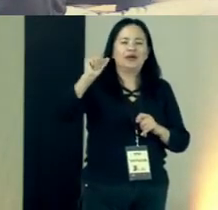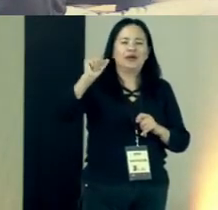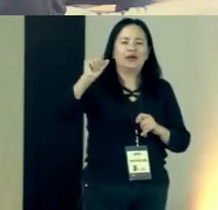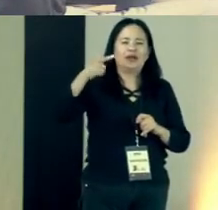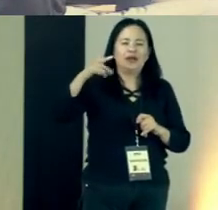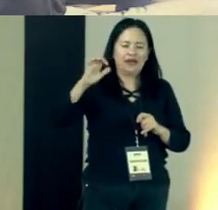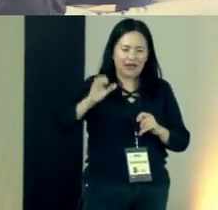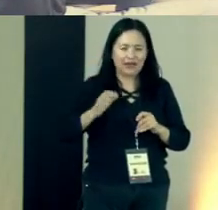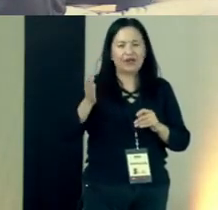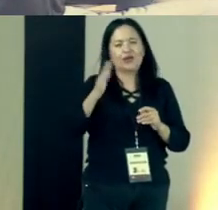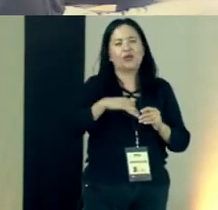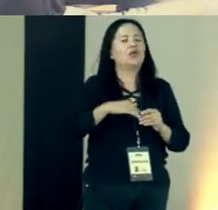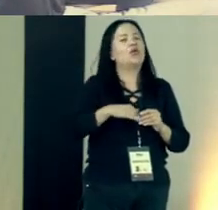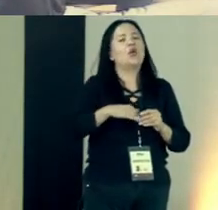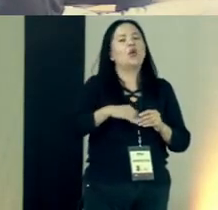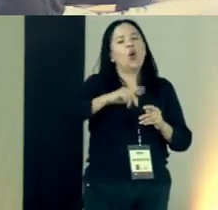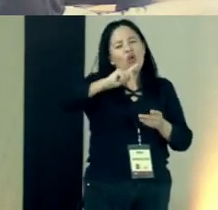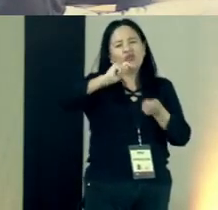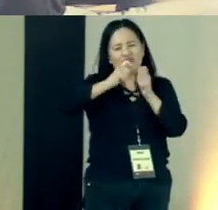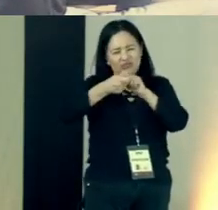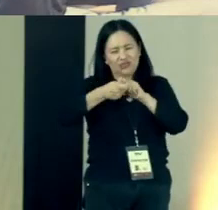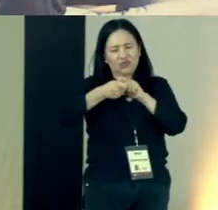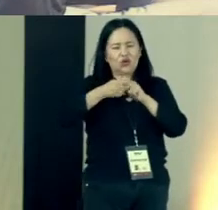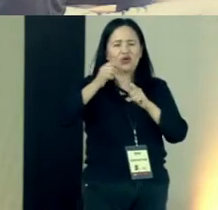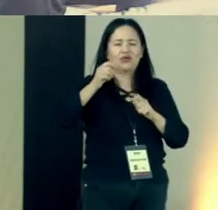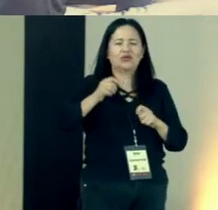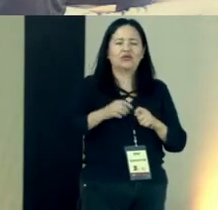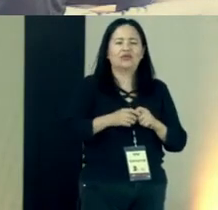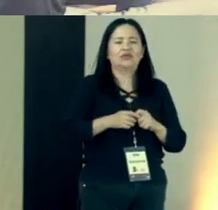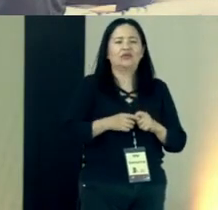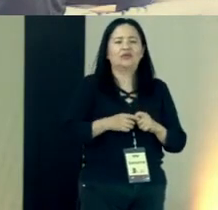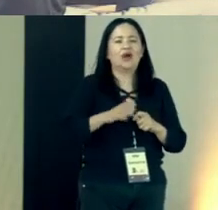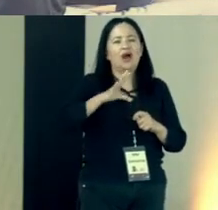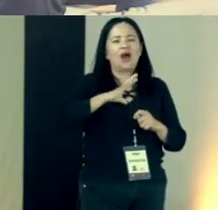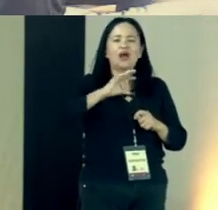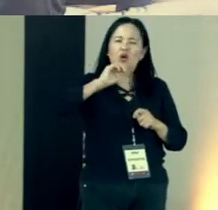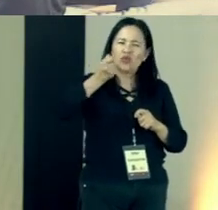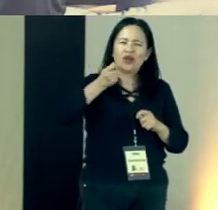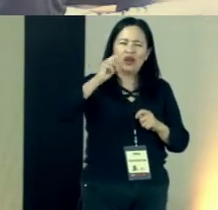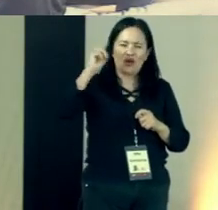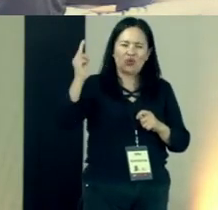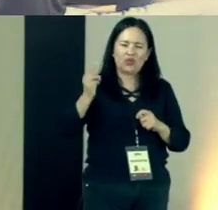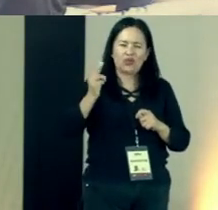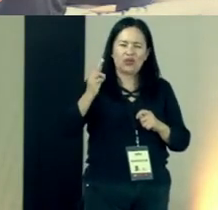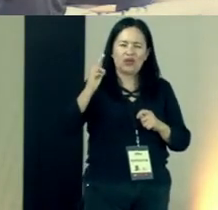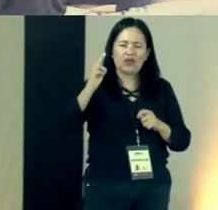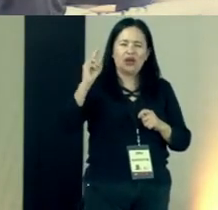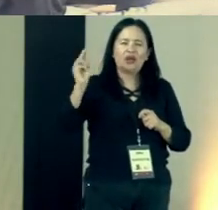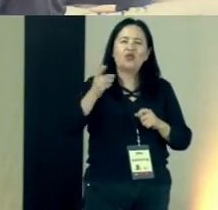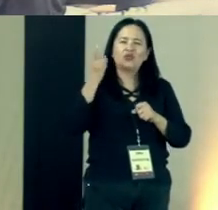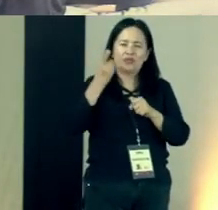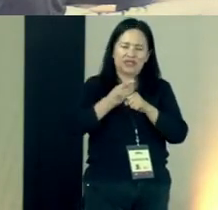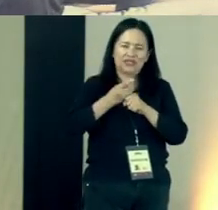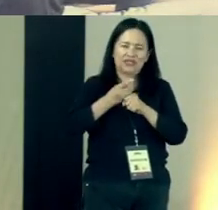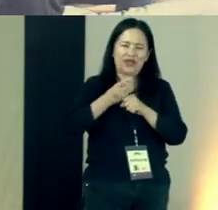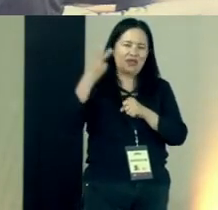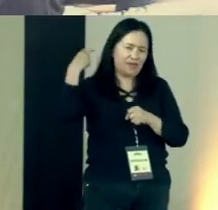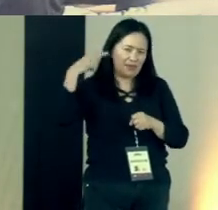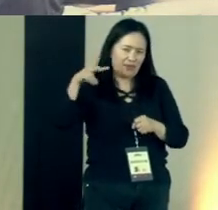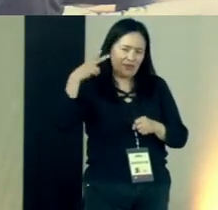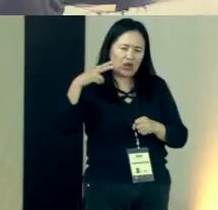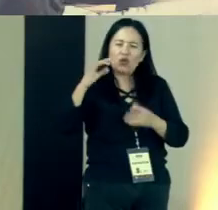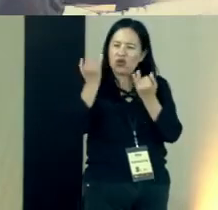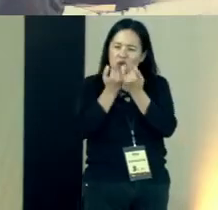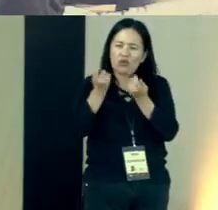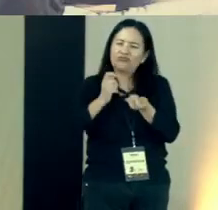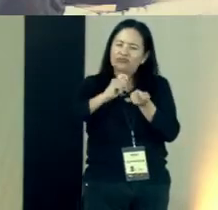Francisco Cervantes, y luego también hay unos primeros cuentos que editó la Universidad Veracruzana en traducción de Eduardo Langagne, y bueno, desde